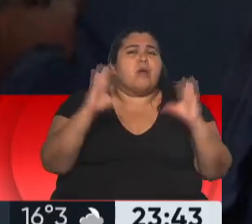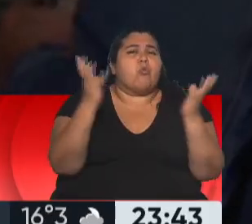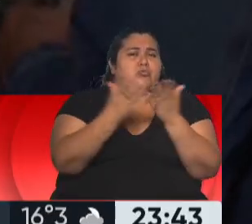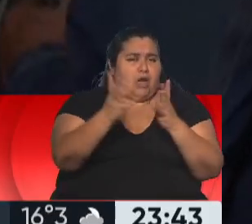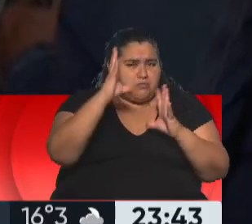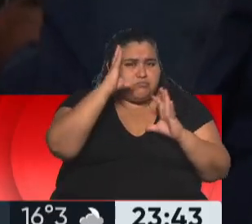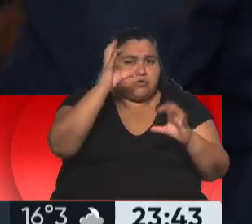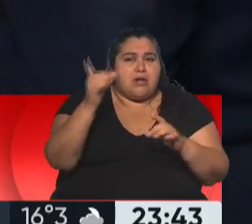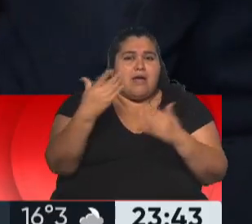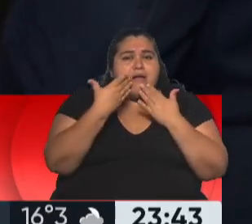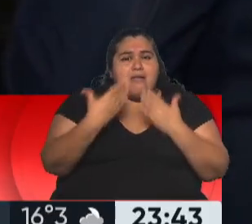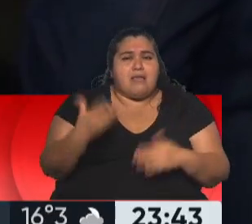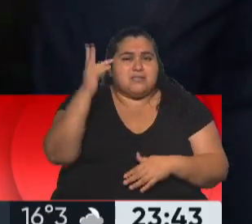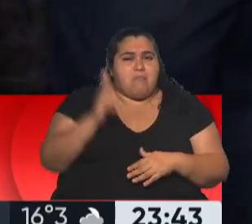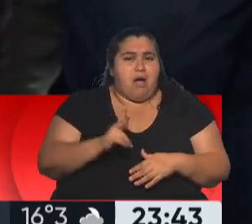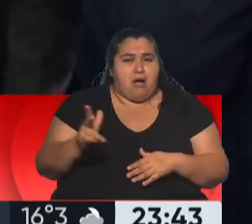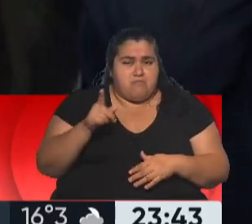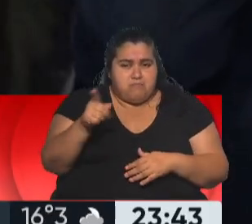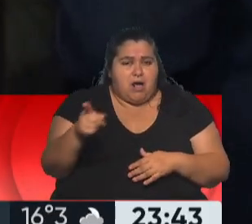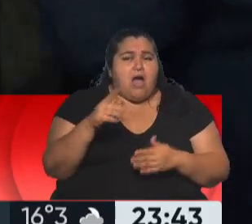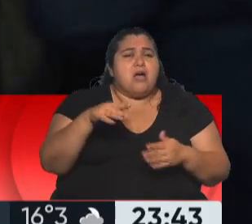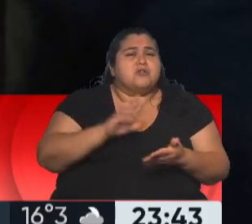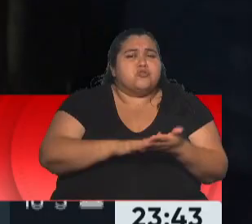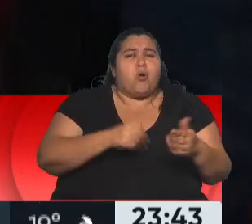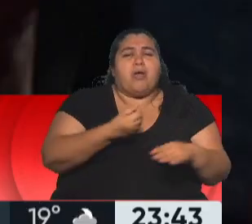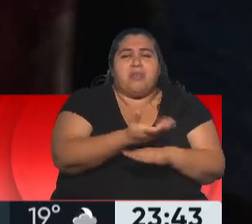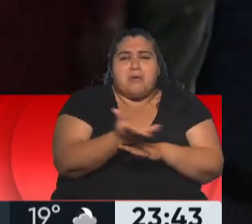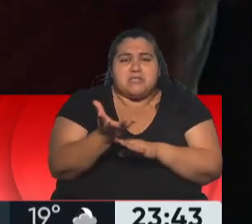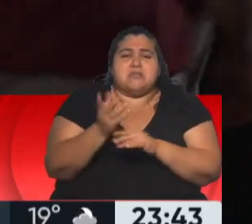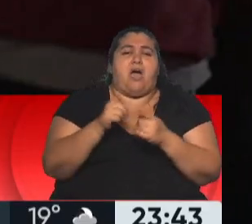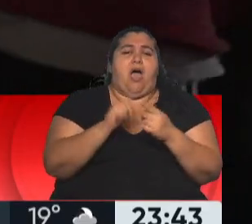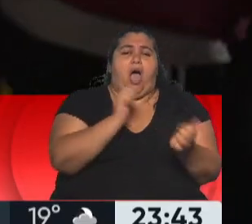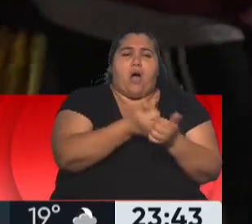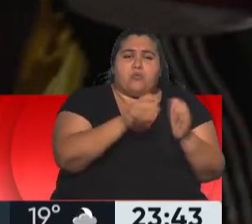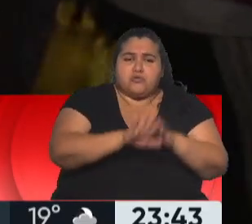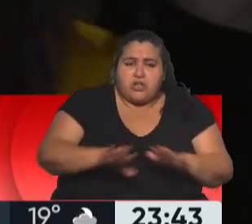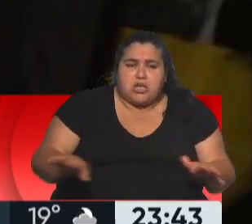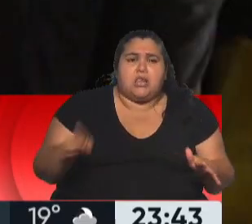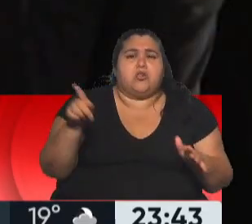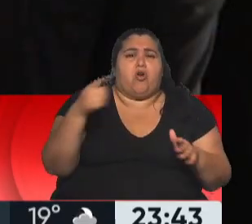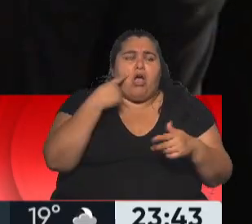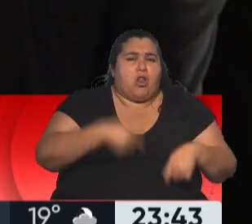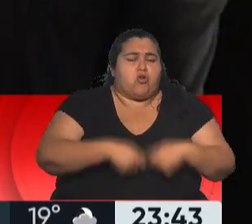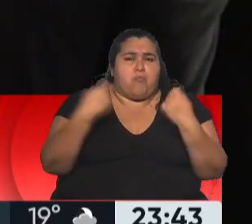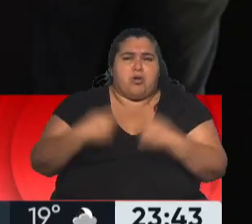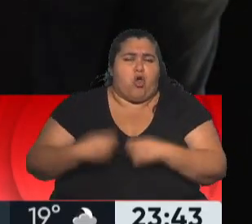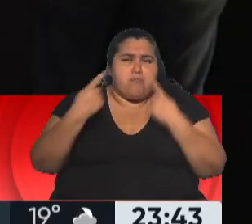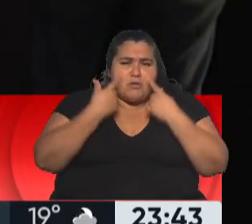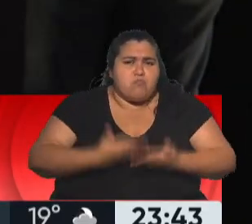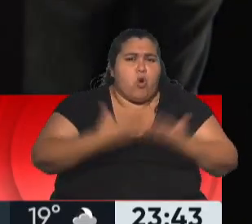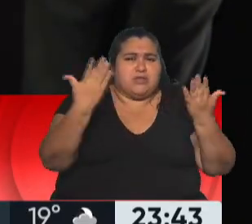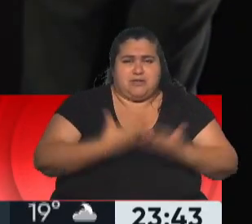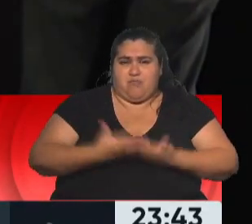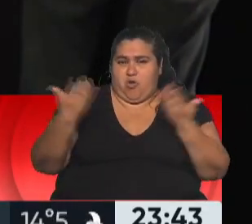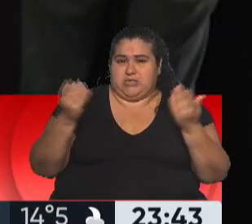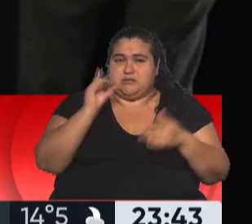que ha reivindicado todo lo que tiene que ver con la diversidad sexual, los abusos de menores, o sea, ha tocado temas sensibles que nunca la